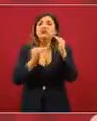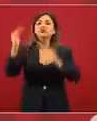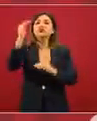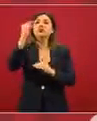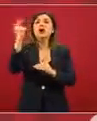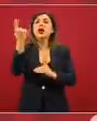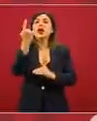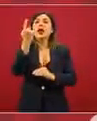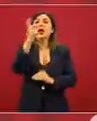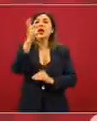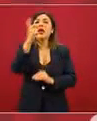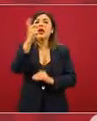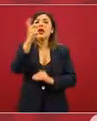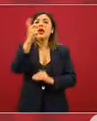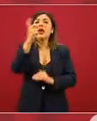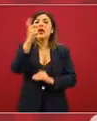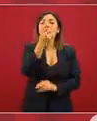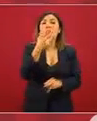febrero.